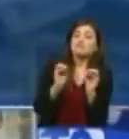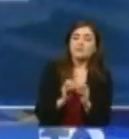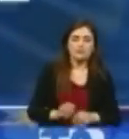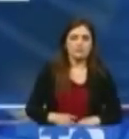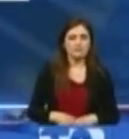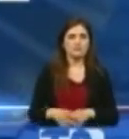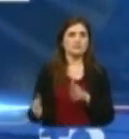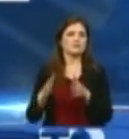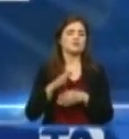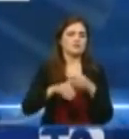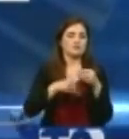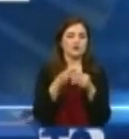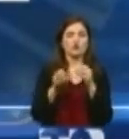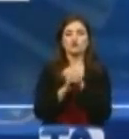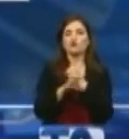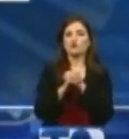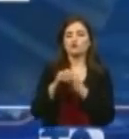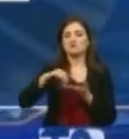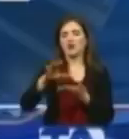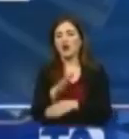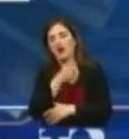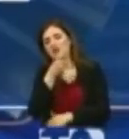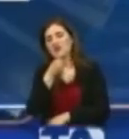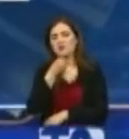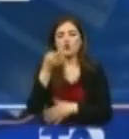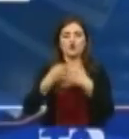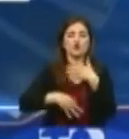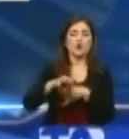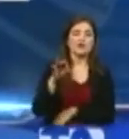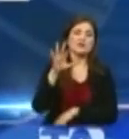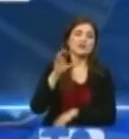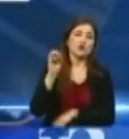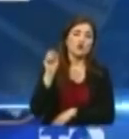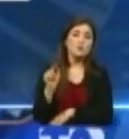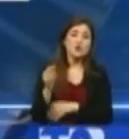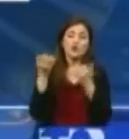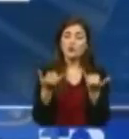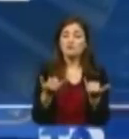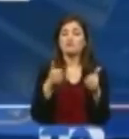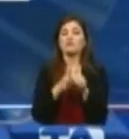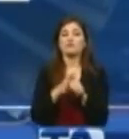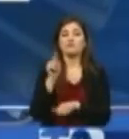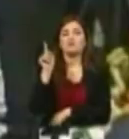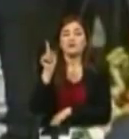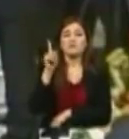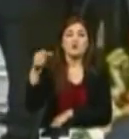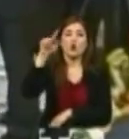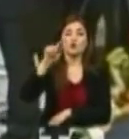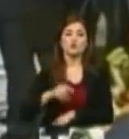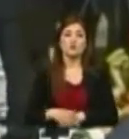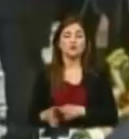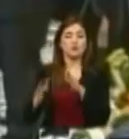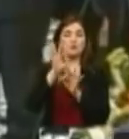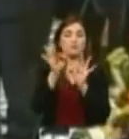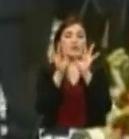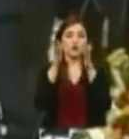inversión en publicidad, conciertos, cuñas y anuncios se aproximaba a los 500 mil dólares, hoy está cerca del millón. Por su parte, el